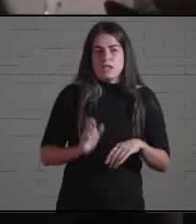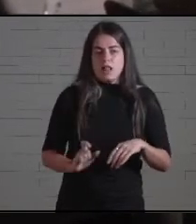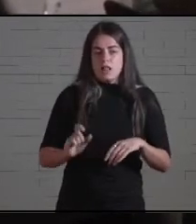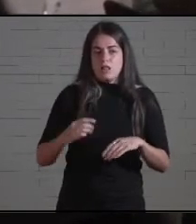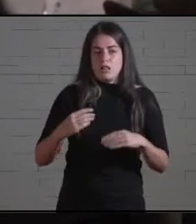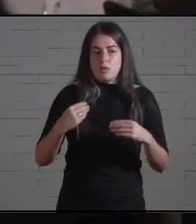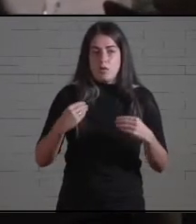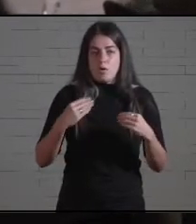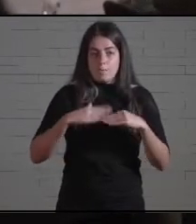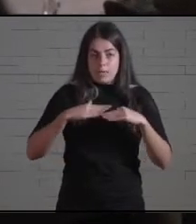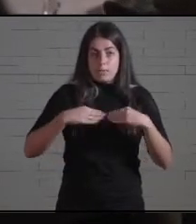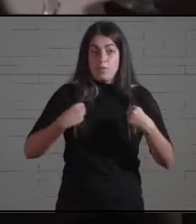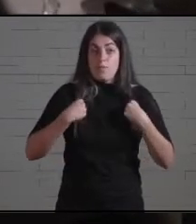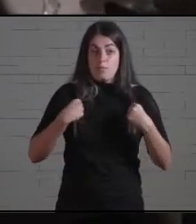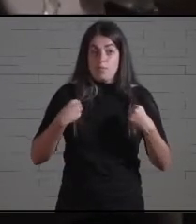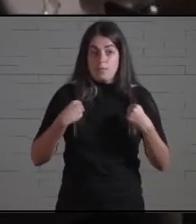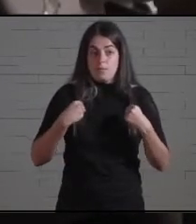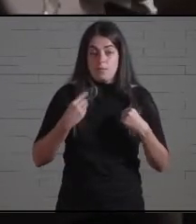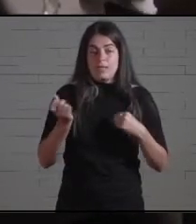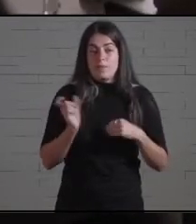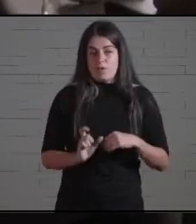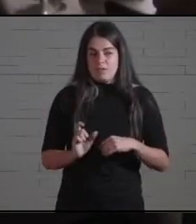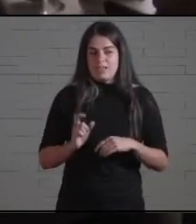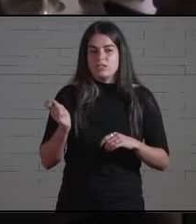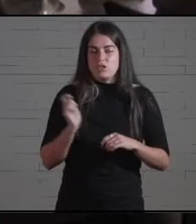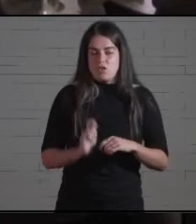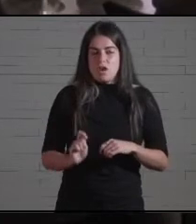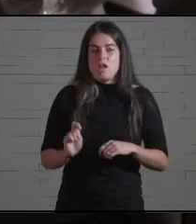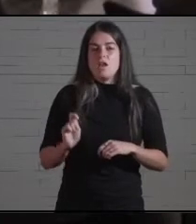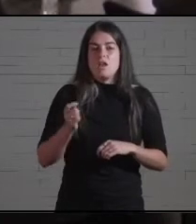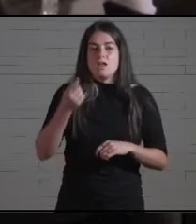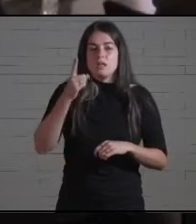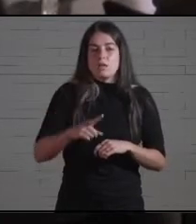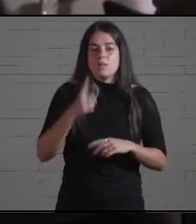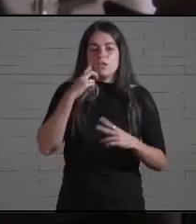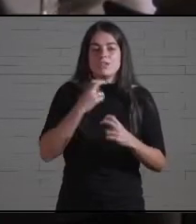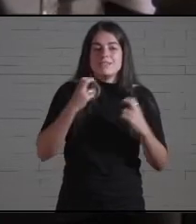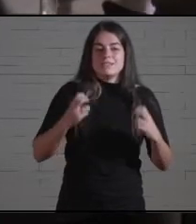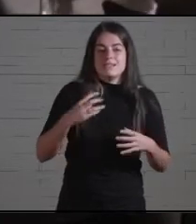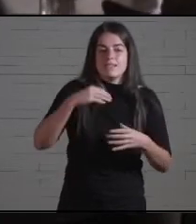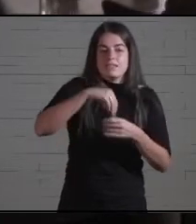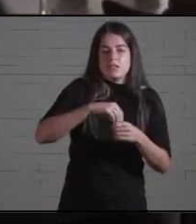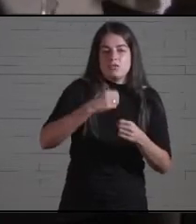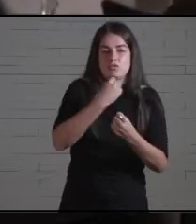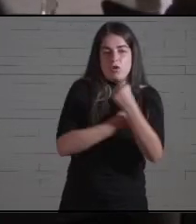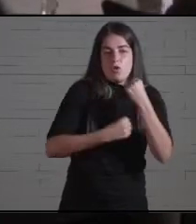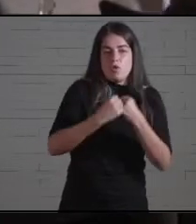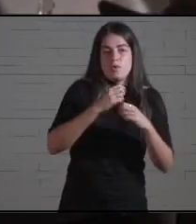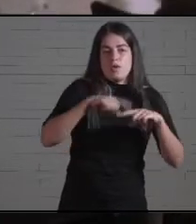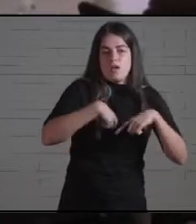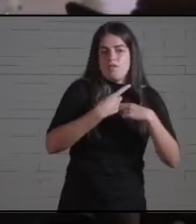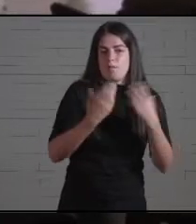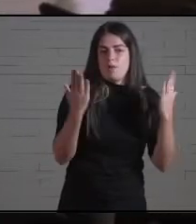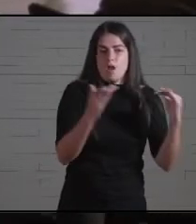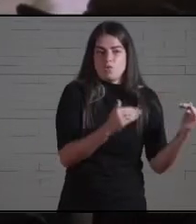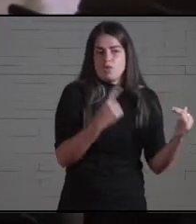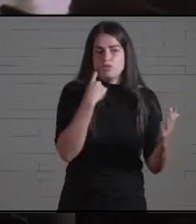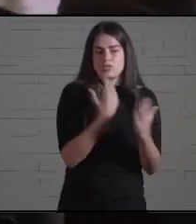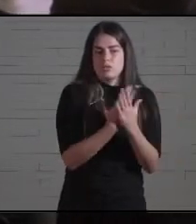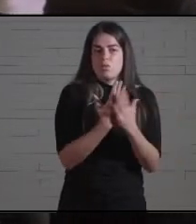interprofesional que llegue para asegurar que no hay estrés económico en la familia. Y esto sobre todo más importante para